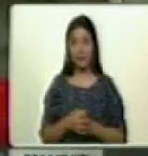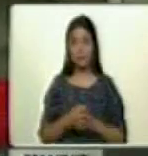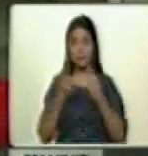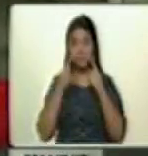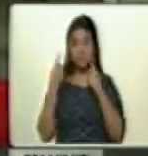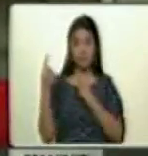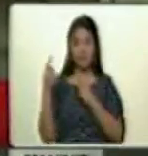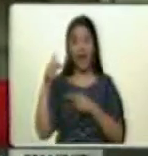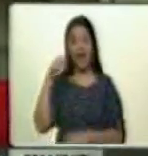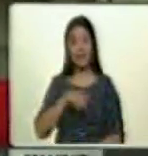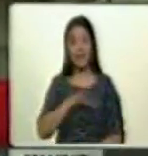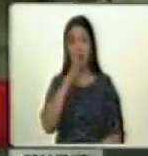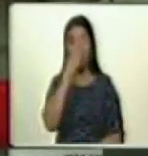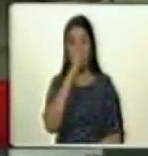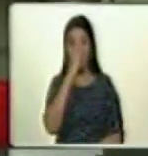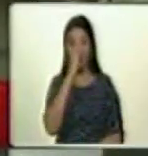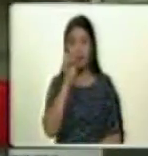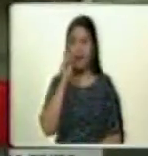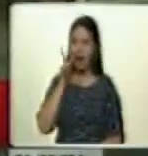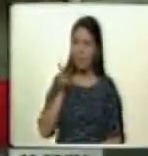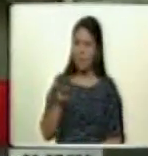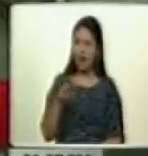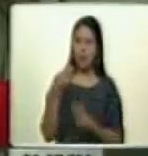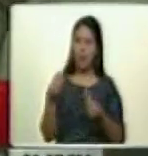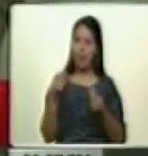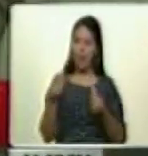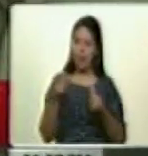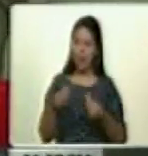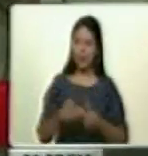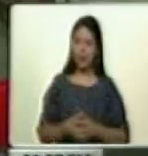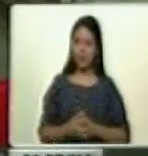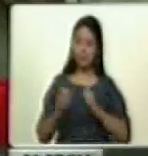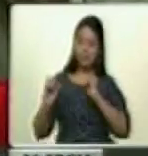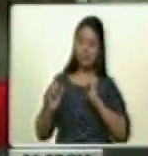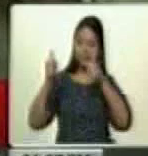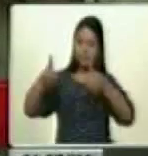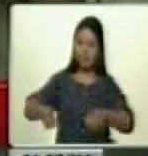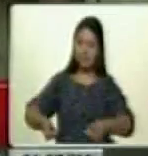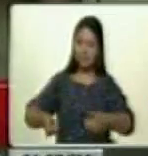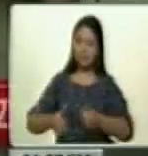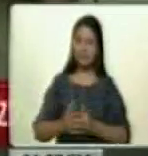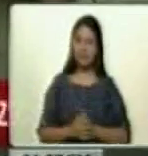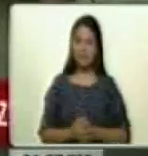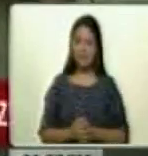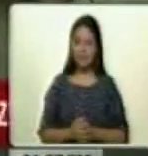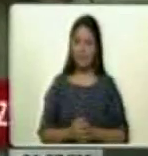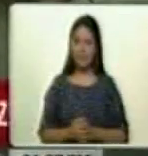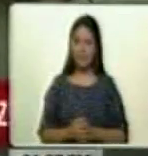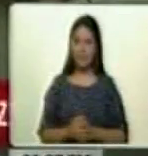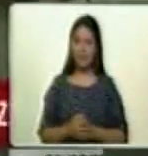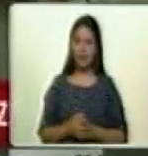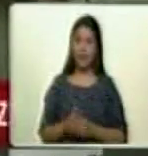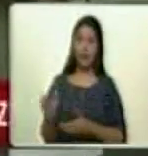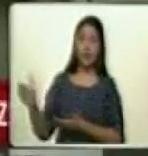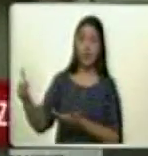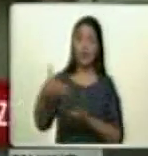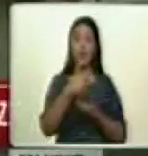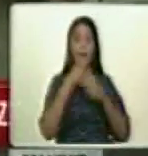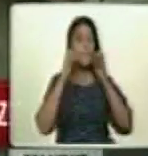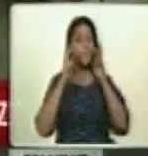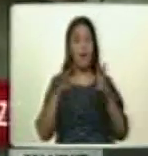de Barinas. Aquí viendo cómo se inicia el arrime de esta cosecha